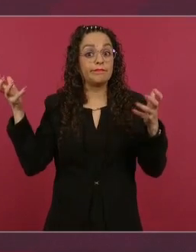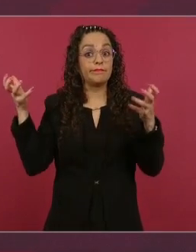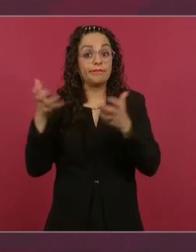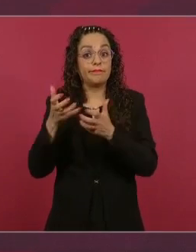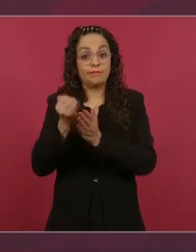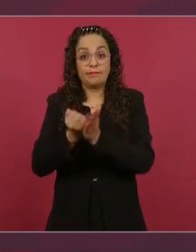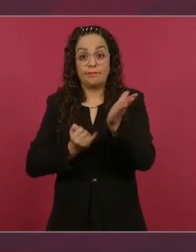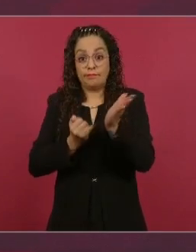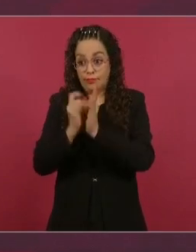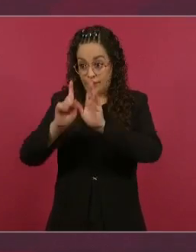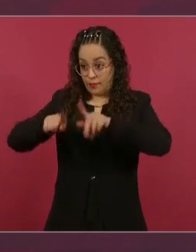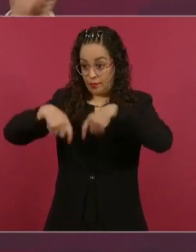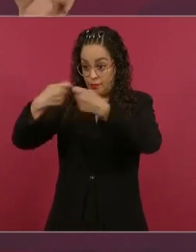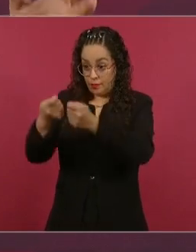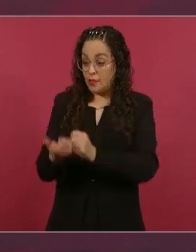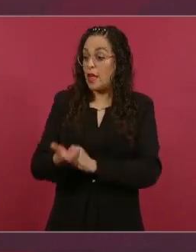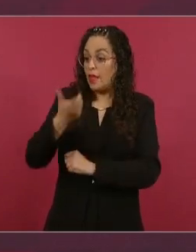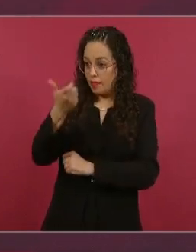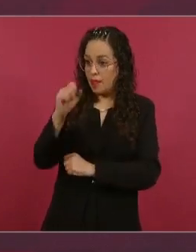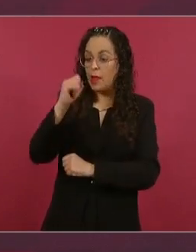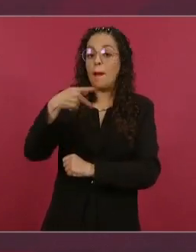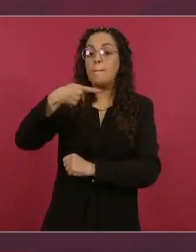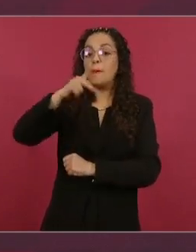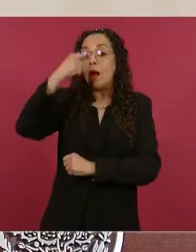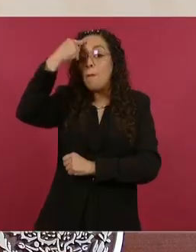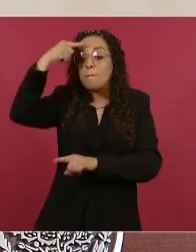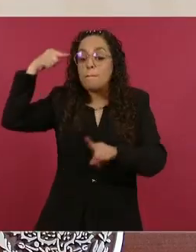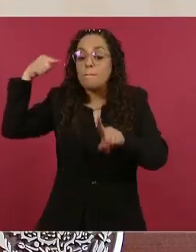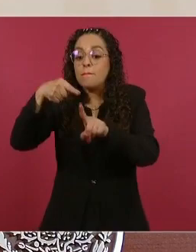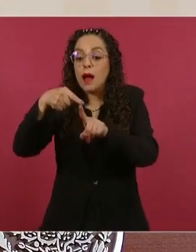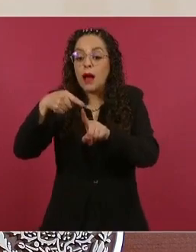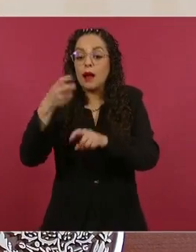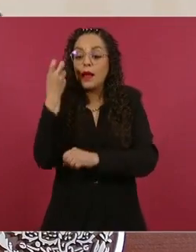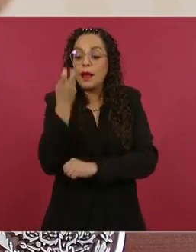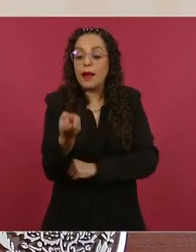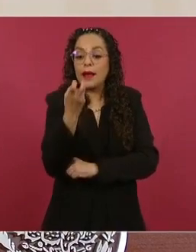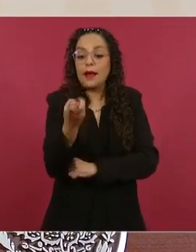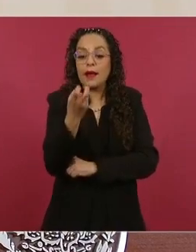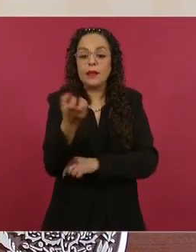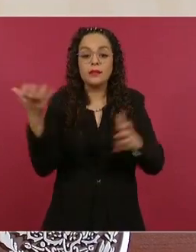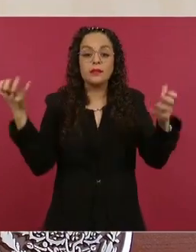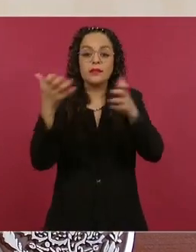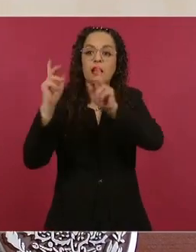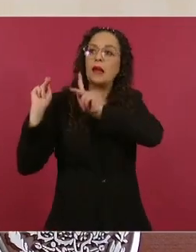Es decir, no es que te vamos a enviar o transferir los recursos y tú